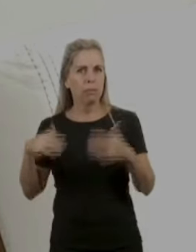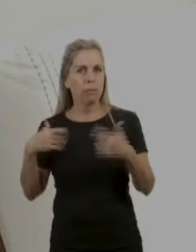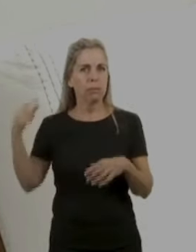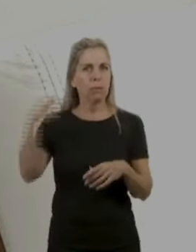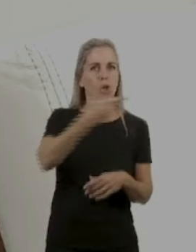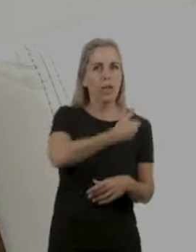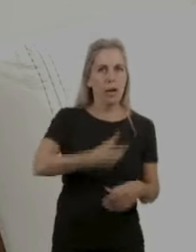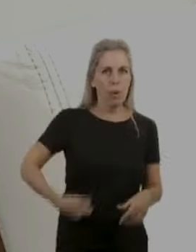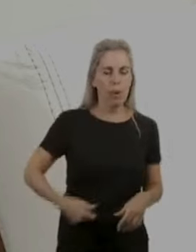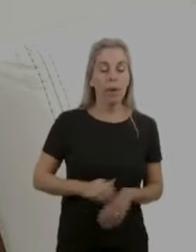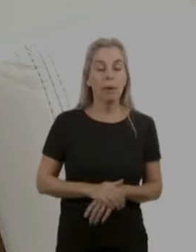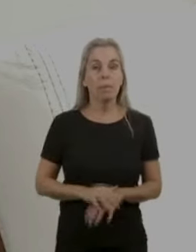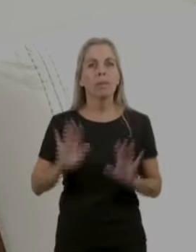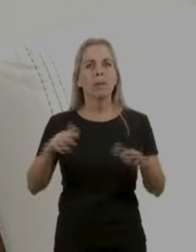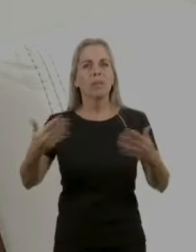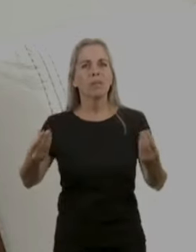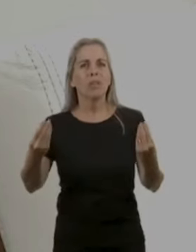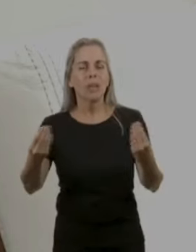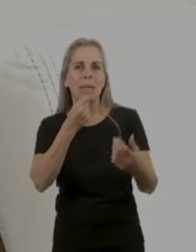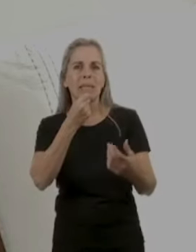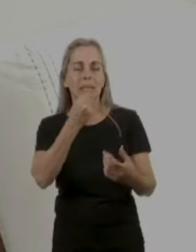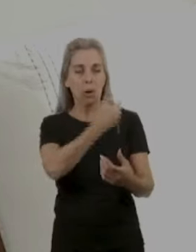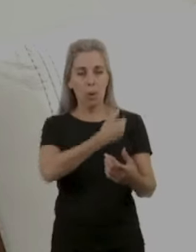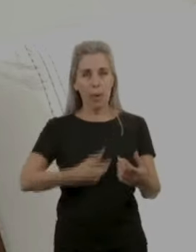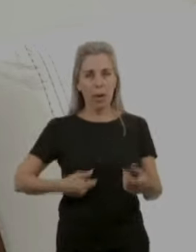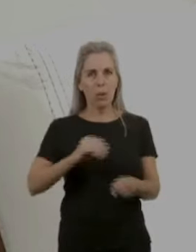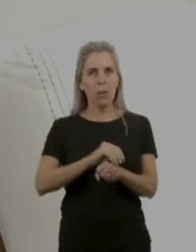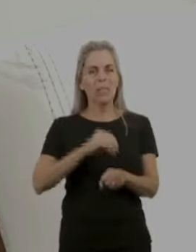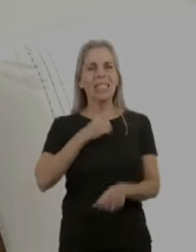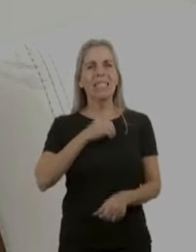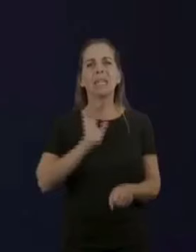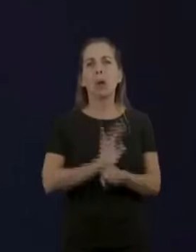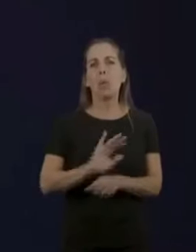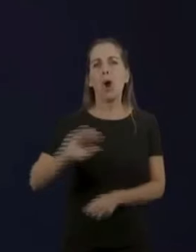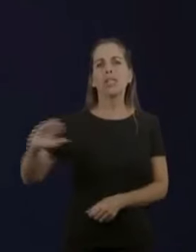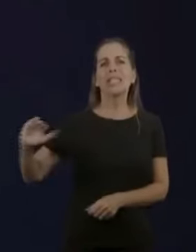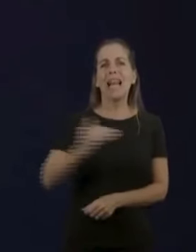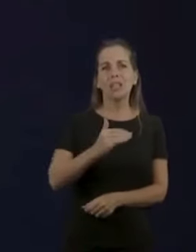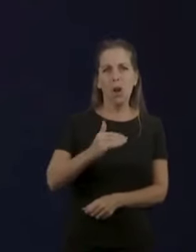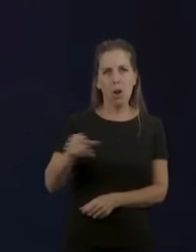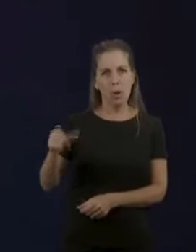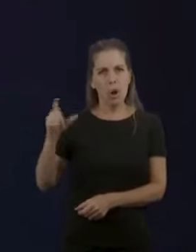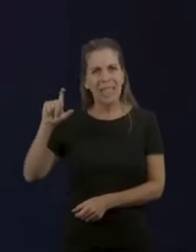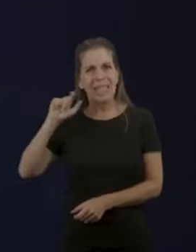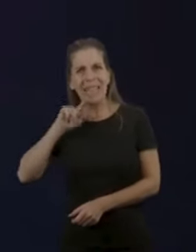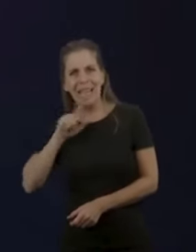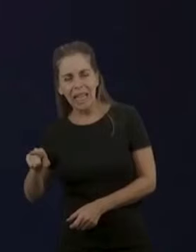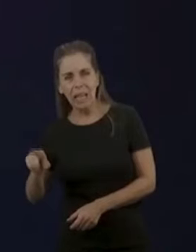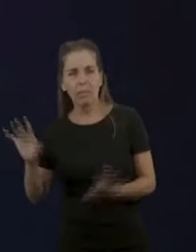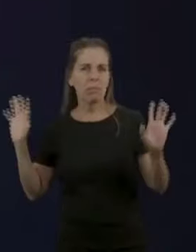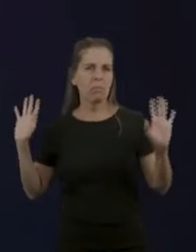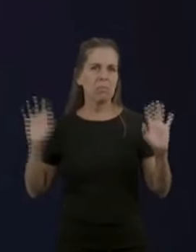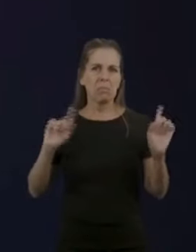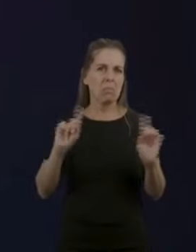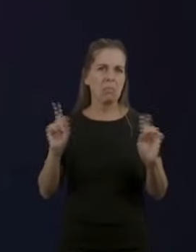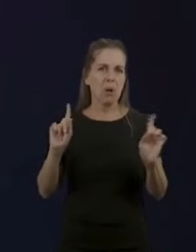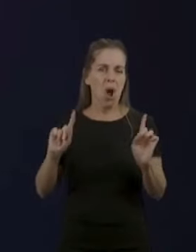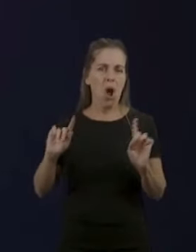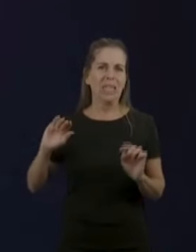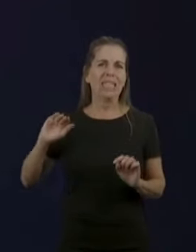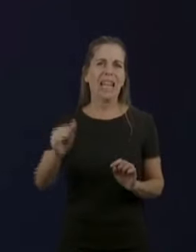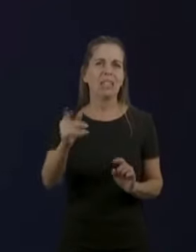concreto el gobierno se siente traicionado por la cgt no No para nada no nos sentimos traicionados menos aún por la